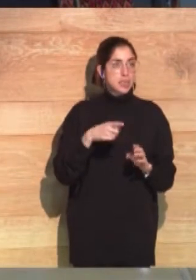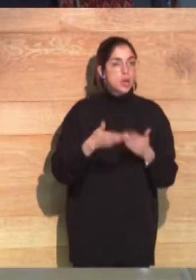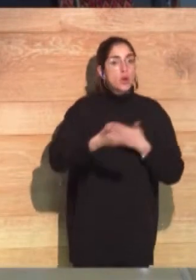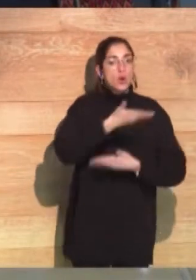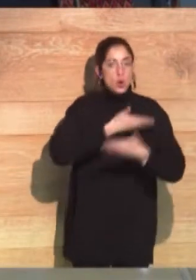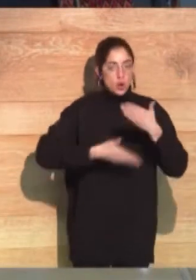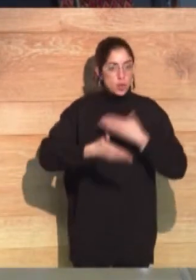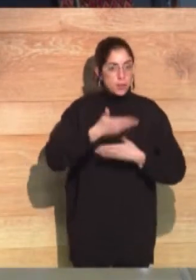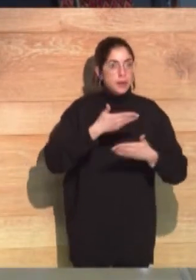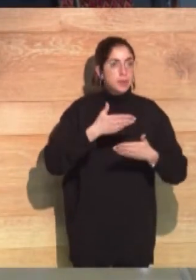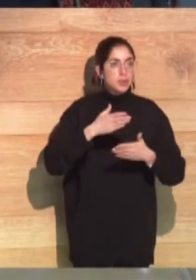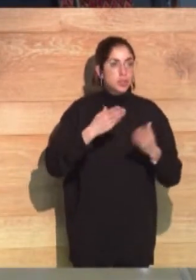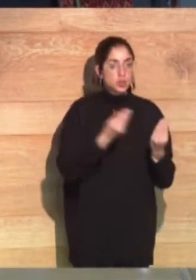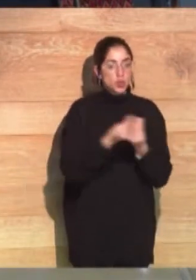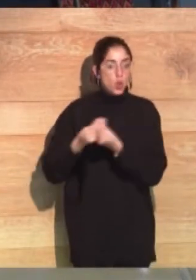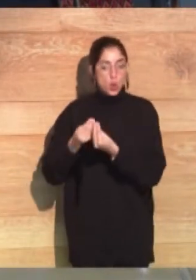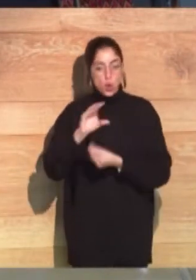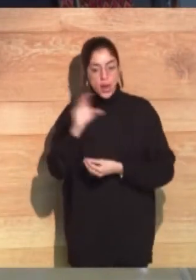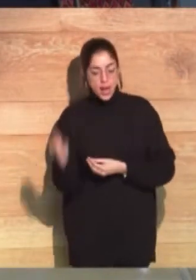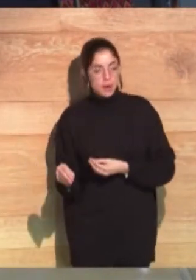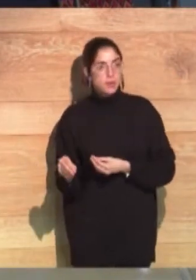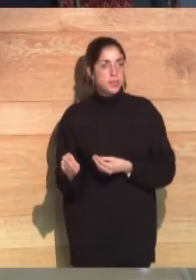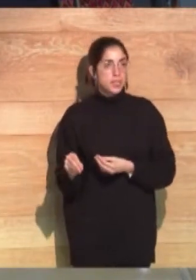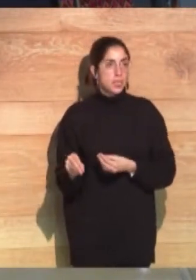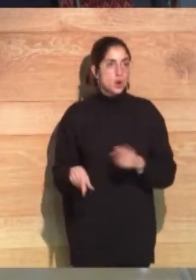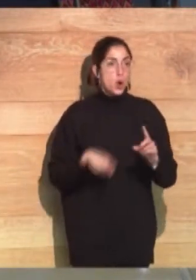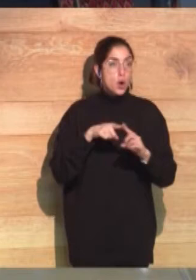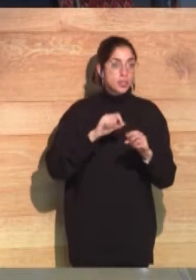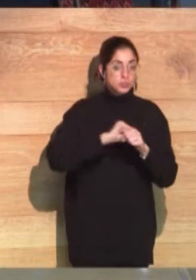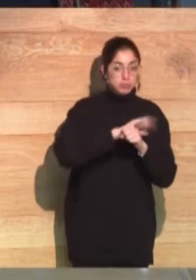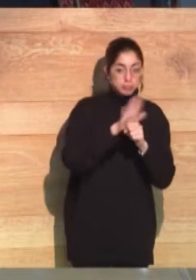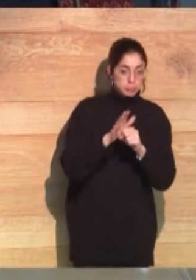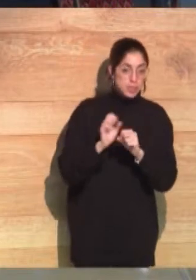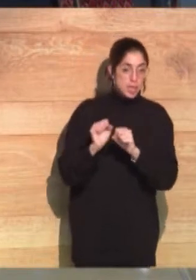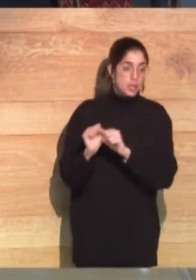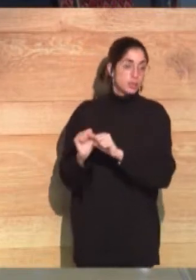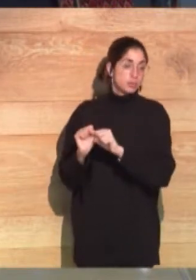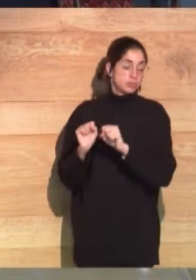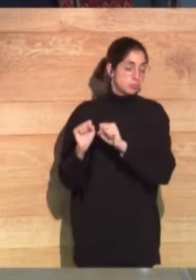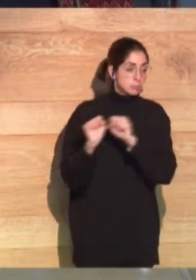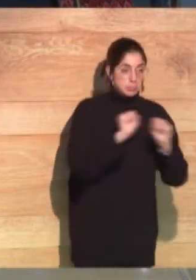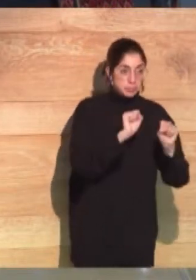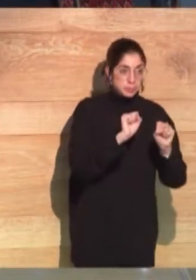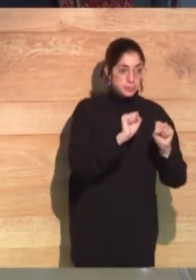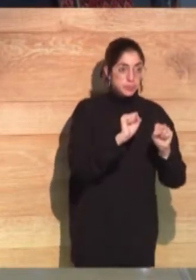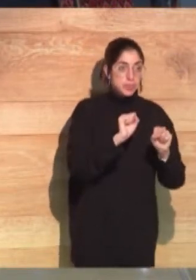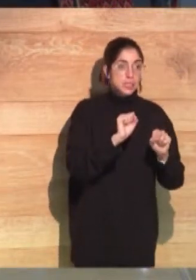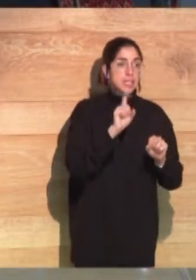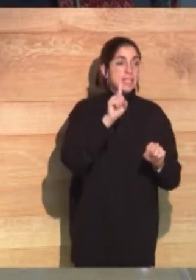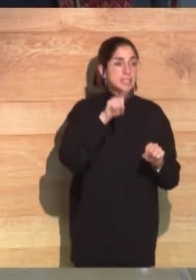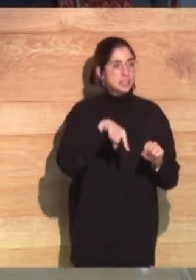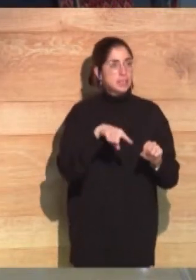con África, tanto para abordar el COVID-19 como para abordar